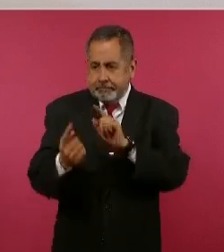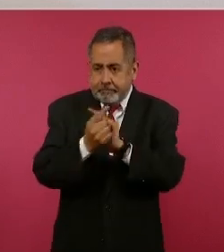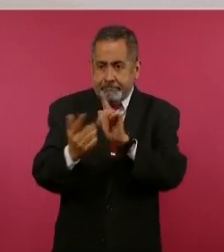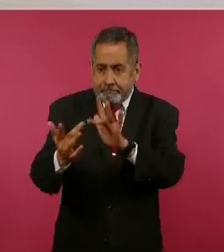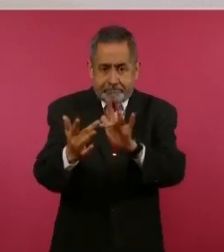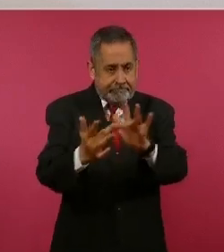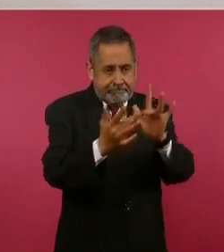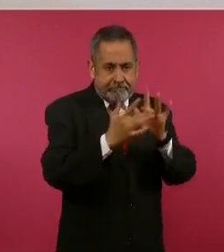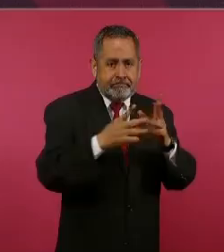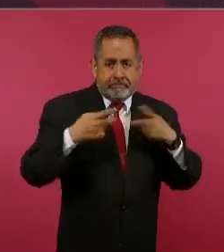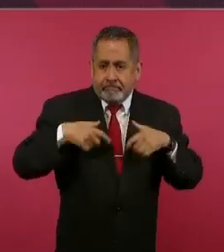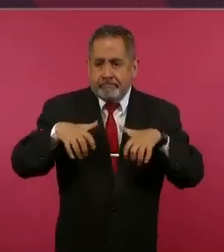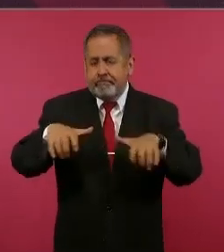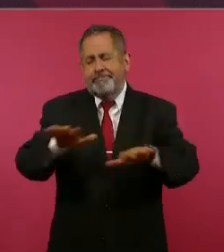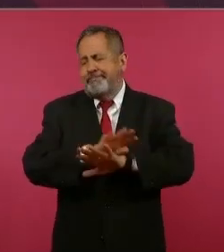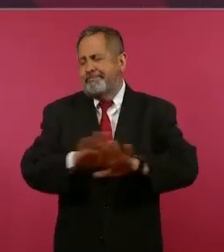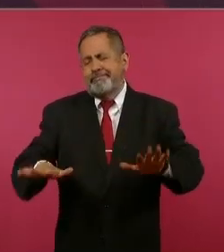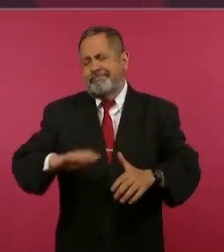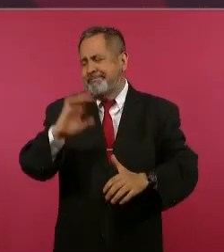directas con la gente,